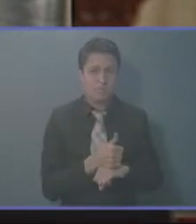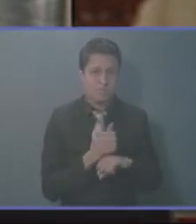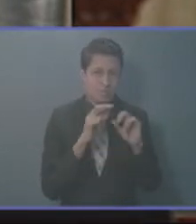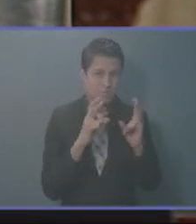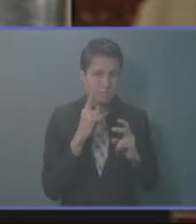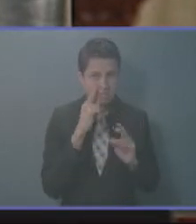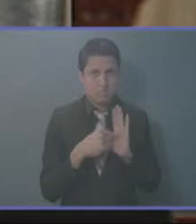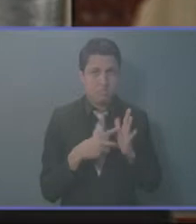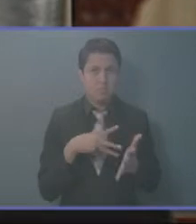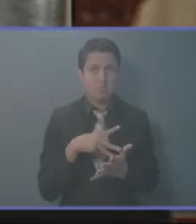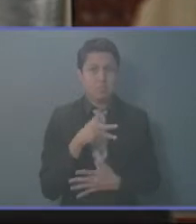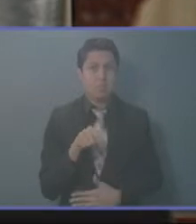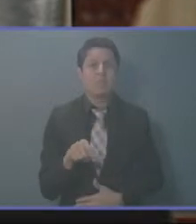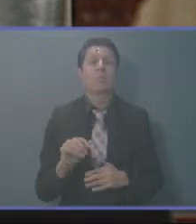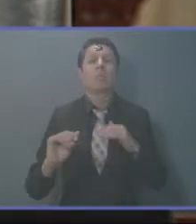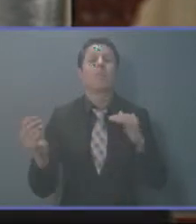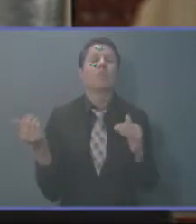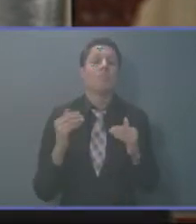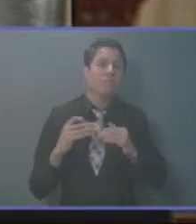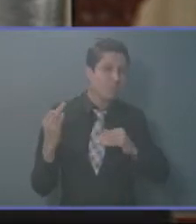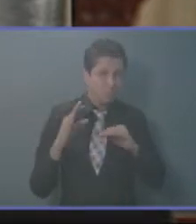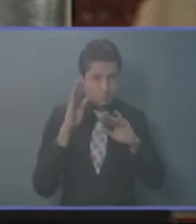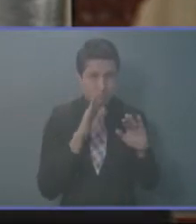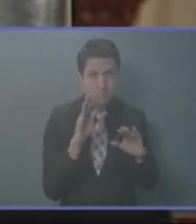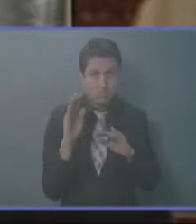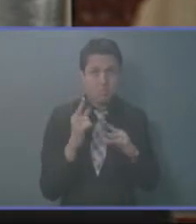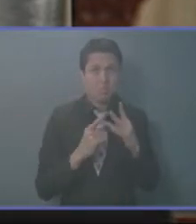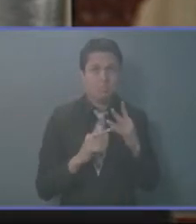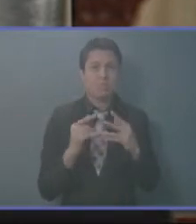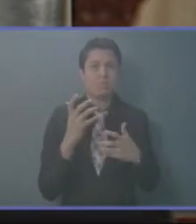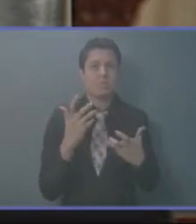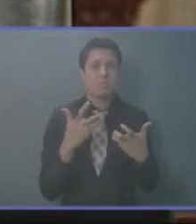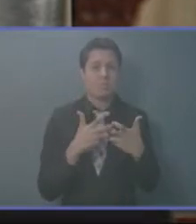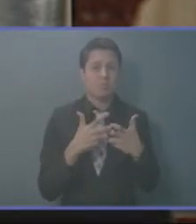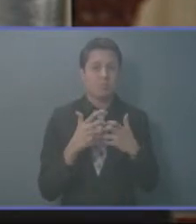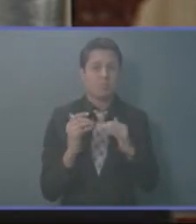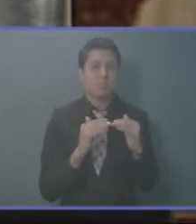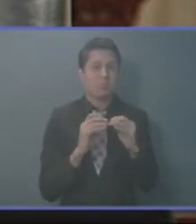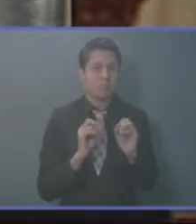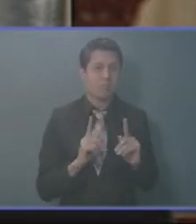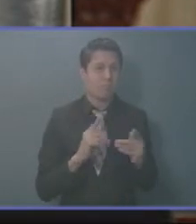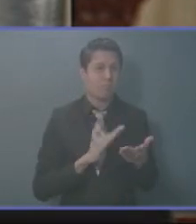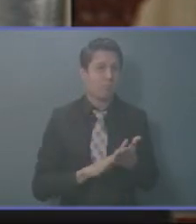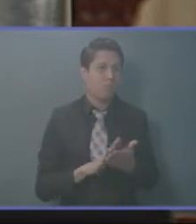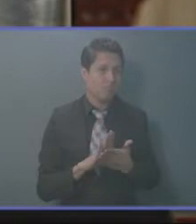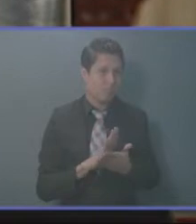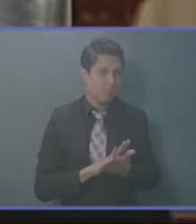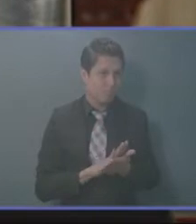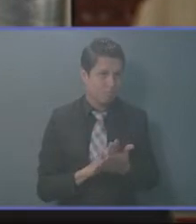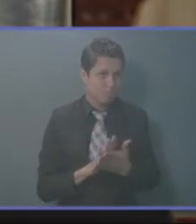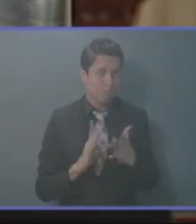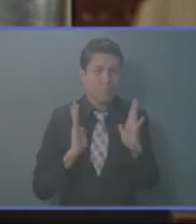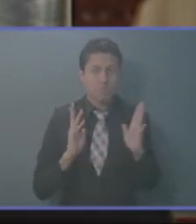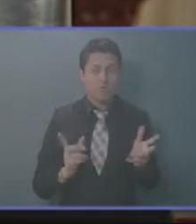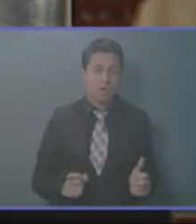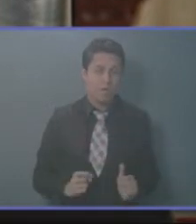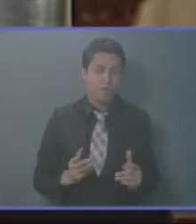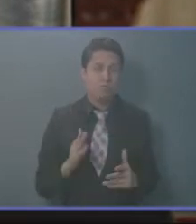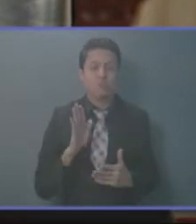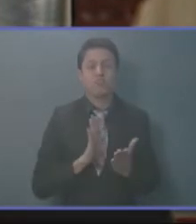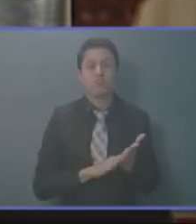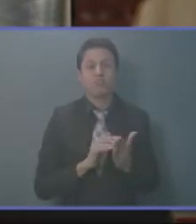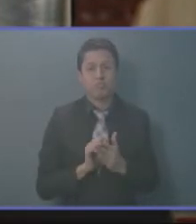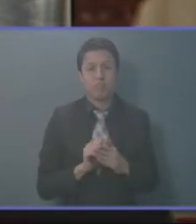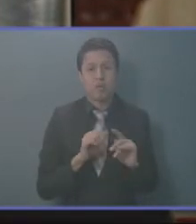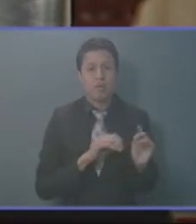gasto público, esta asignación debe obedecer a razones de equidad de los recursos públicos, pues su programación y